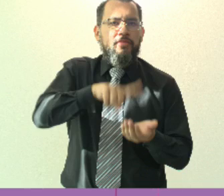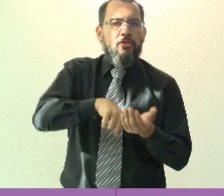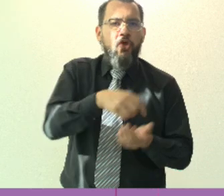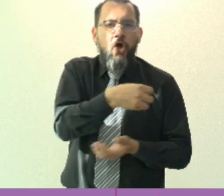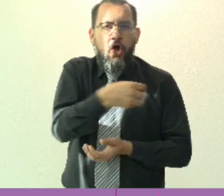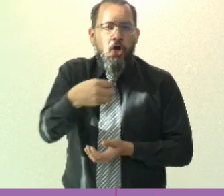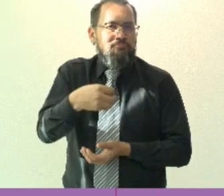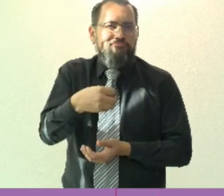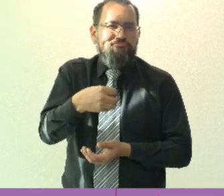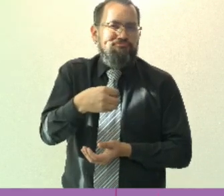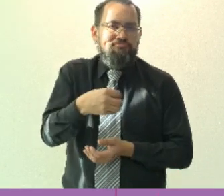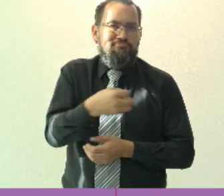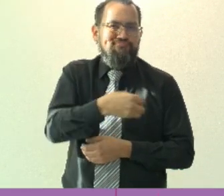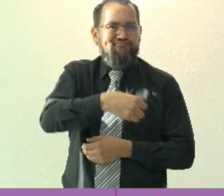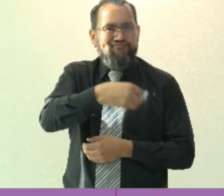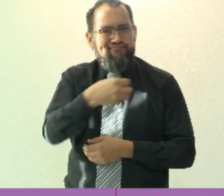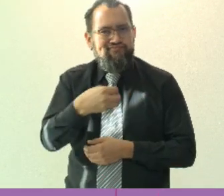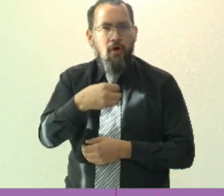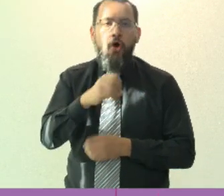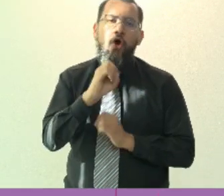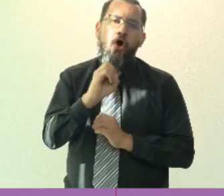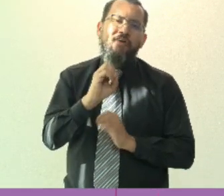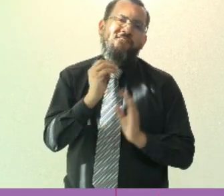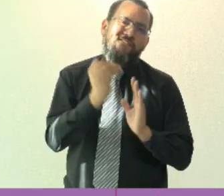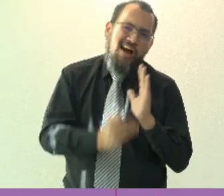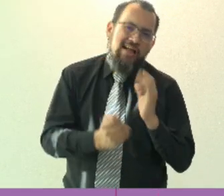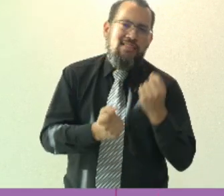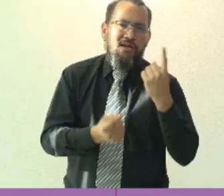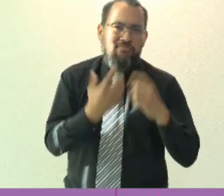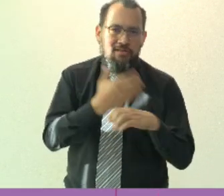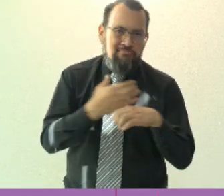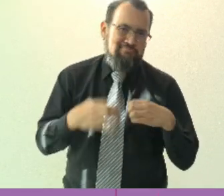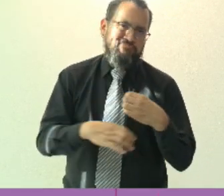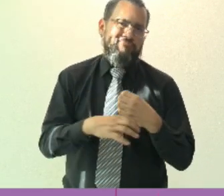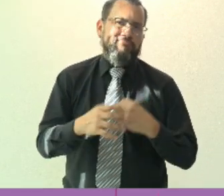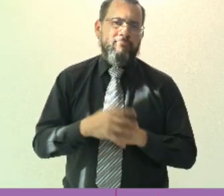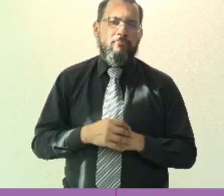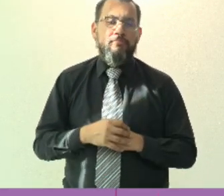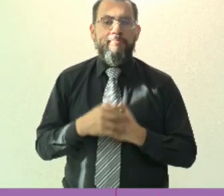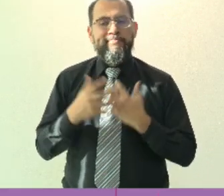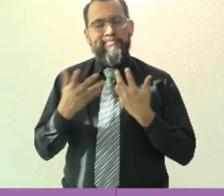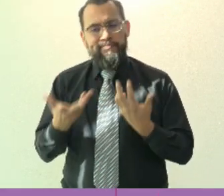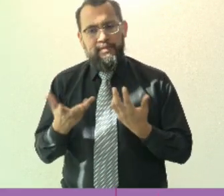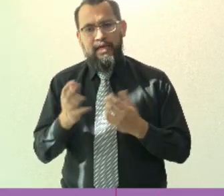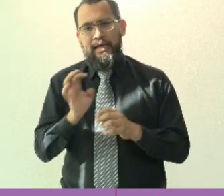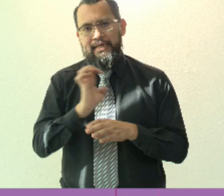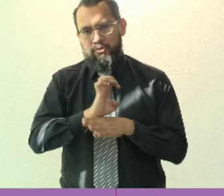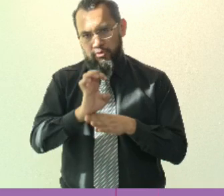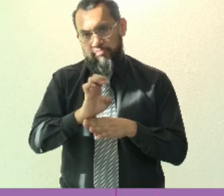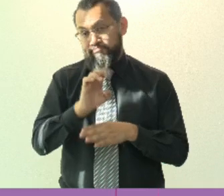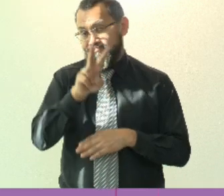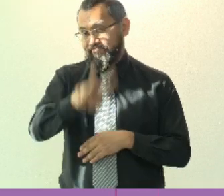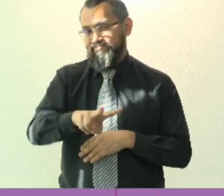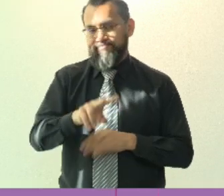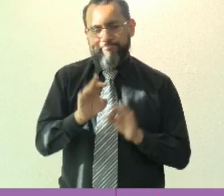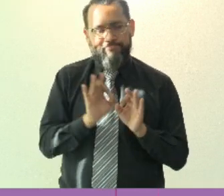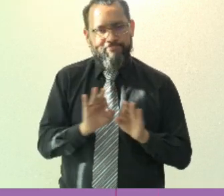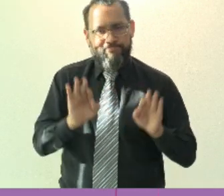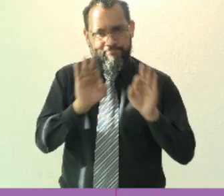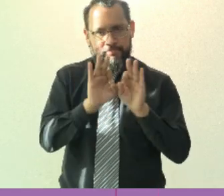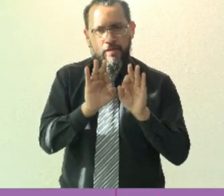todo organizado o no tiene todo lo que debería tener. Entonces, es muy importante que